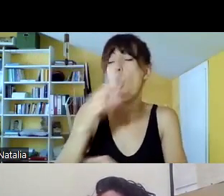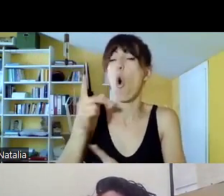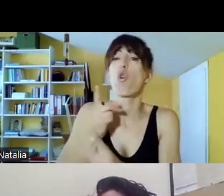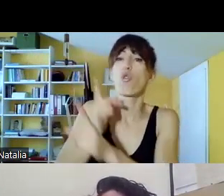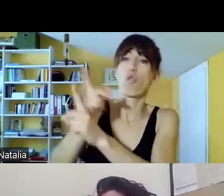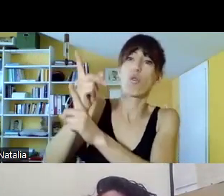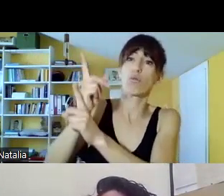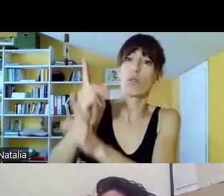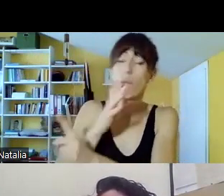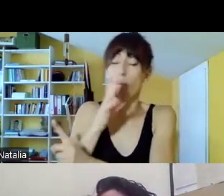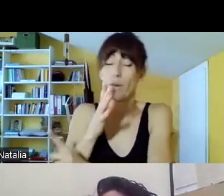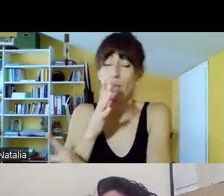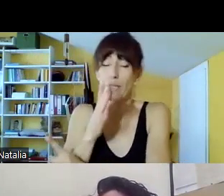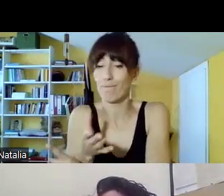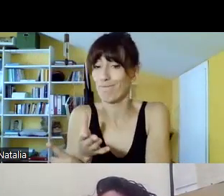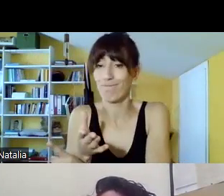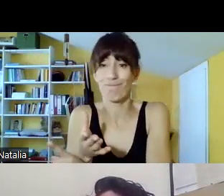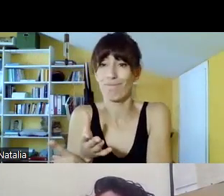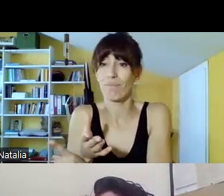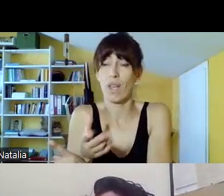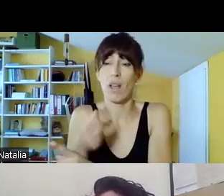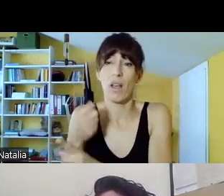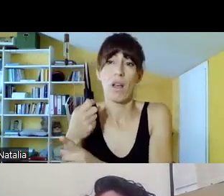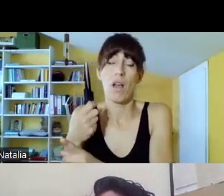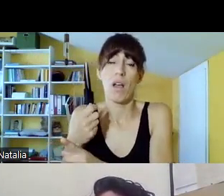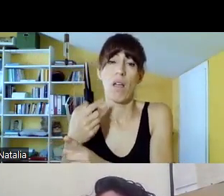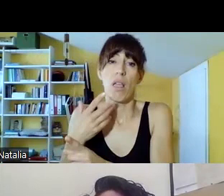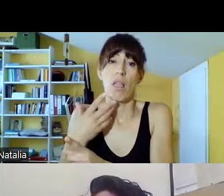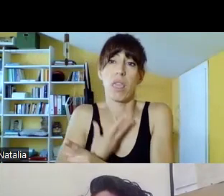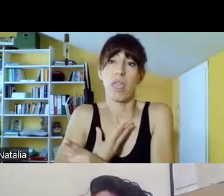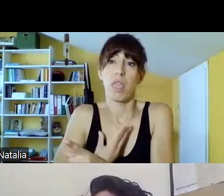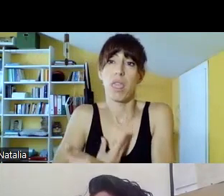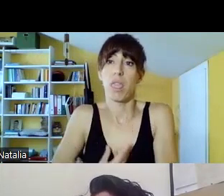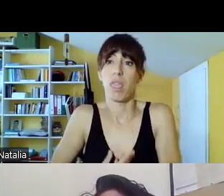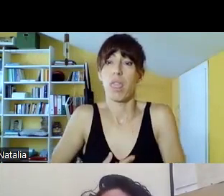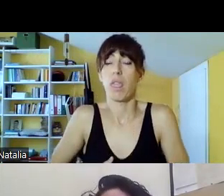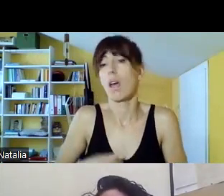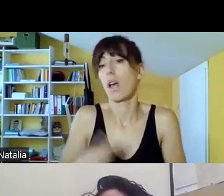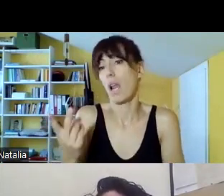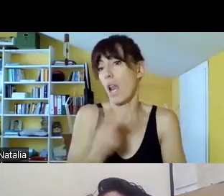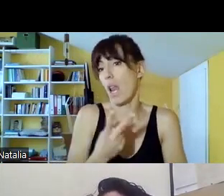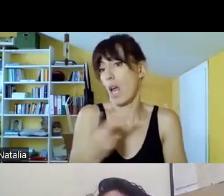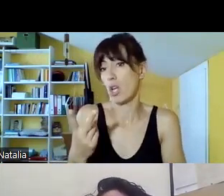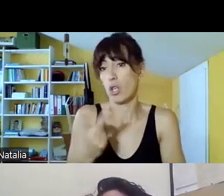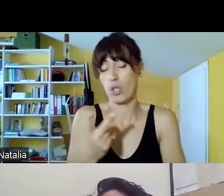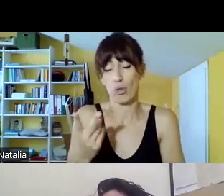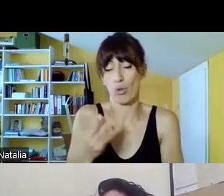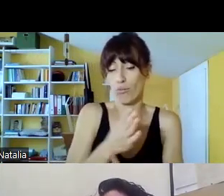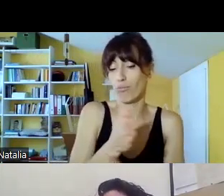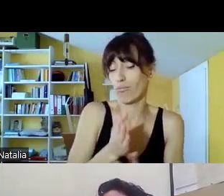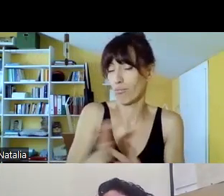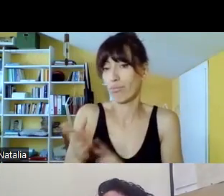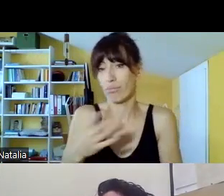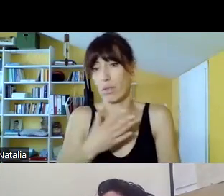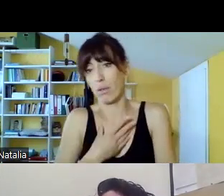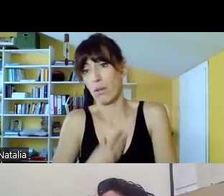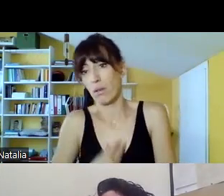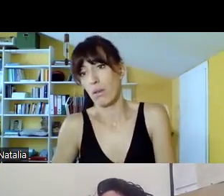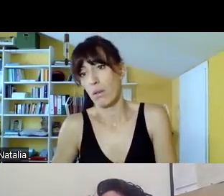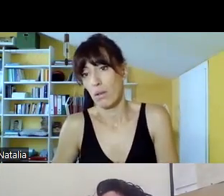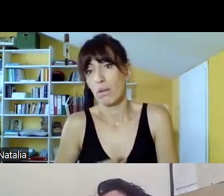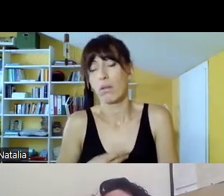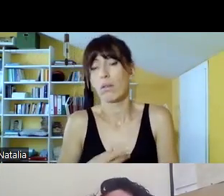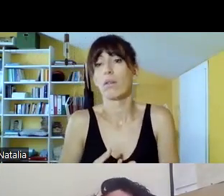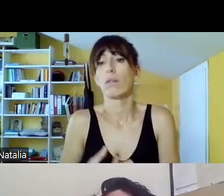que conlleva un desgaste emocional cualquiera de las dos posturas. Esto